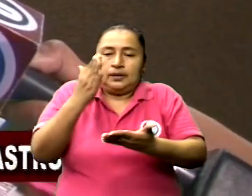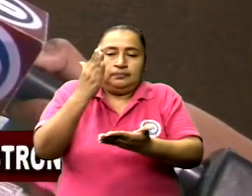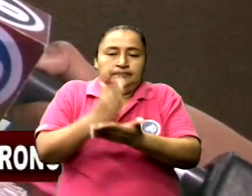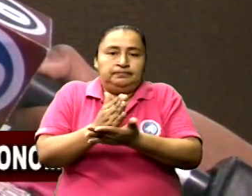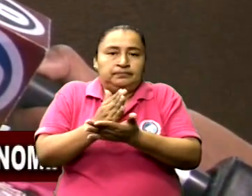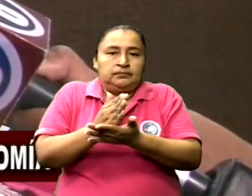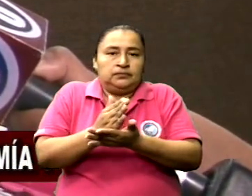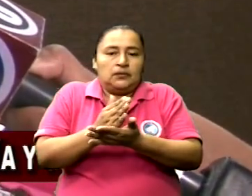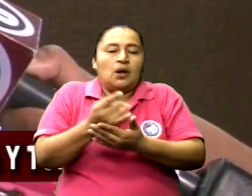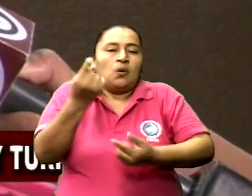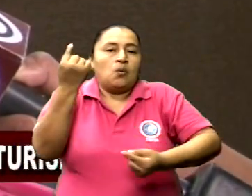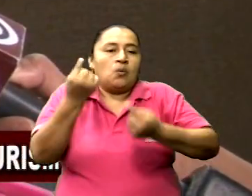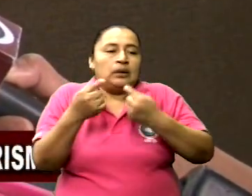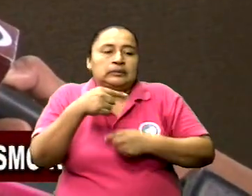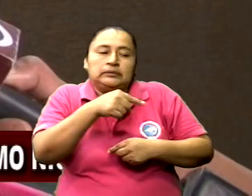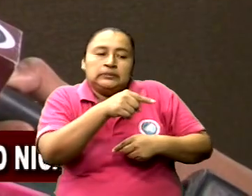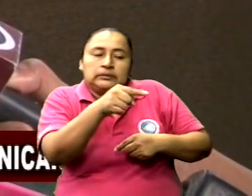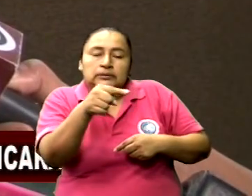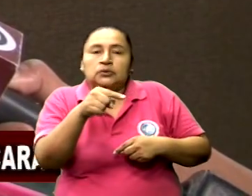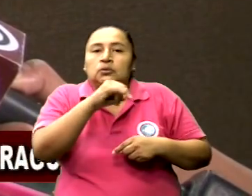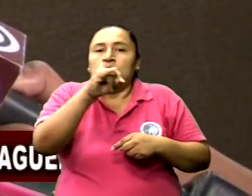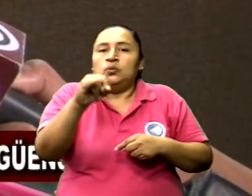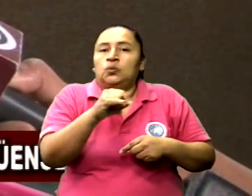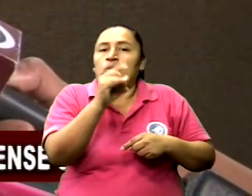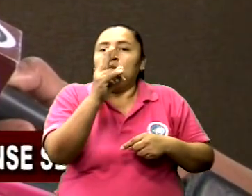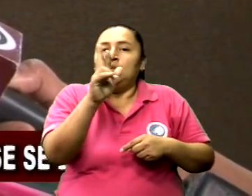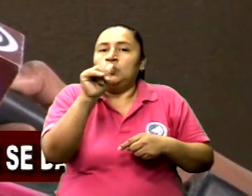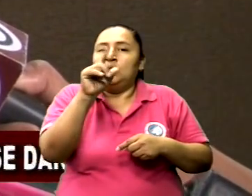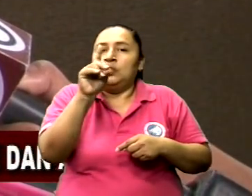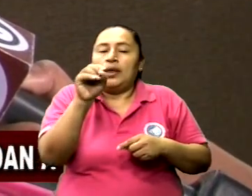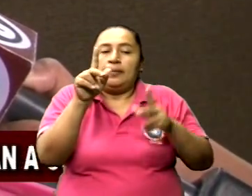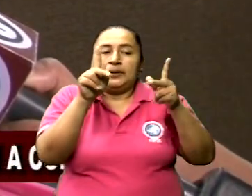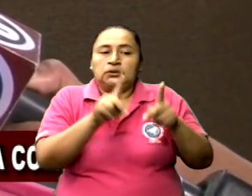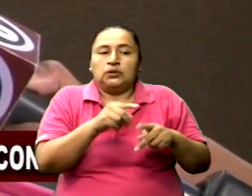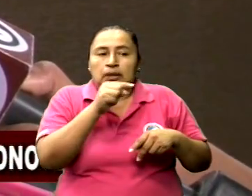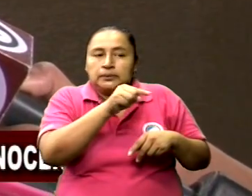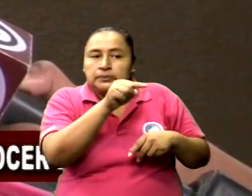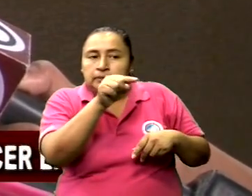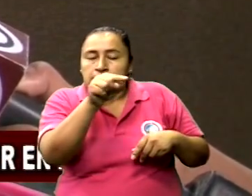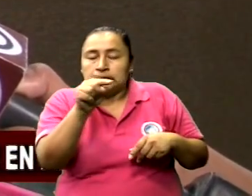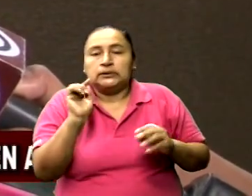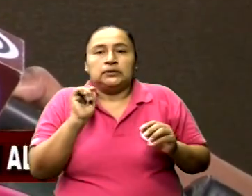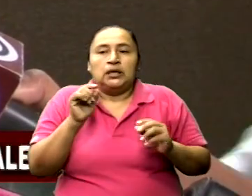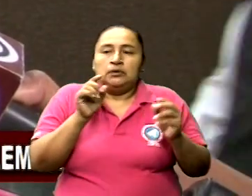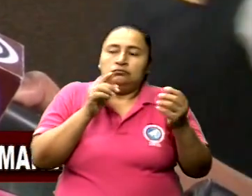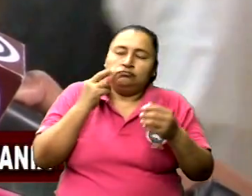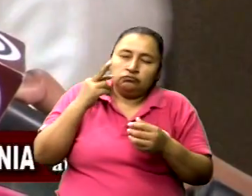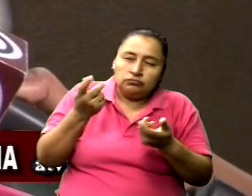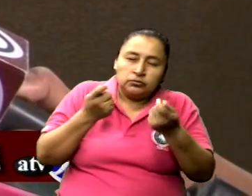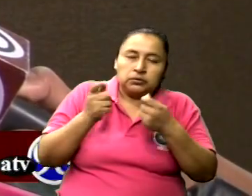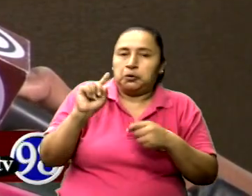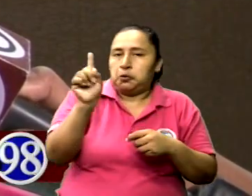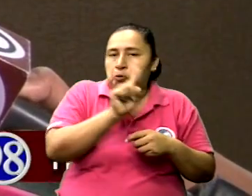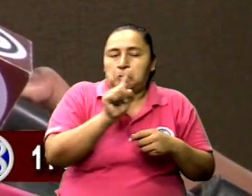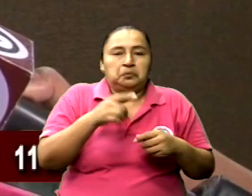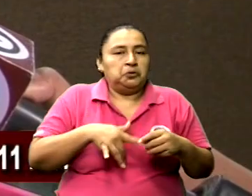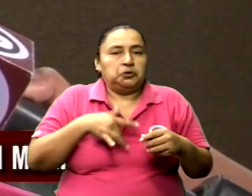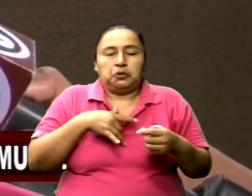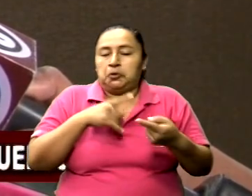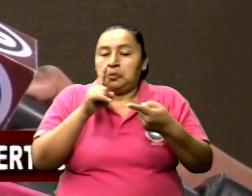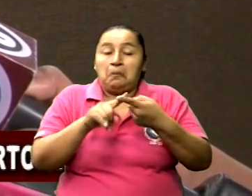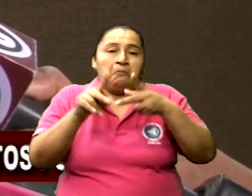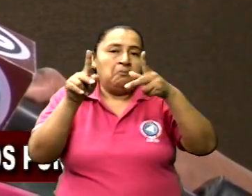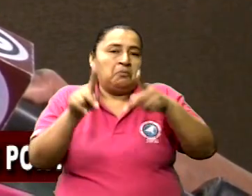delimita el papel de los jurados de conciencia. Los jurados de conciencia no van a operar en los